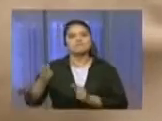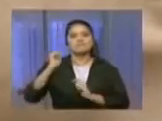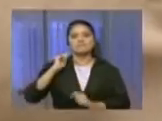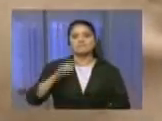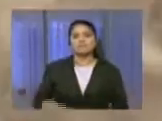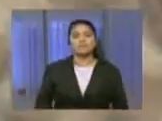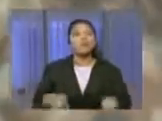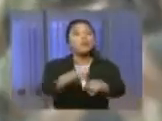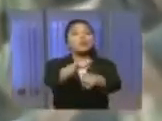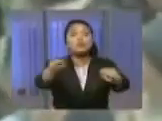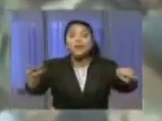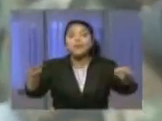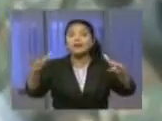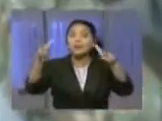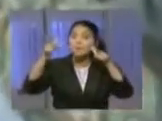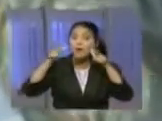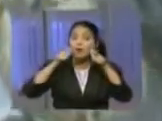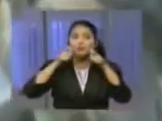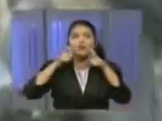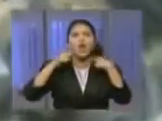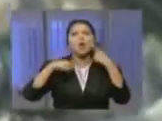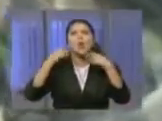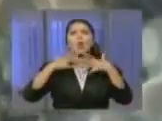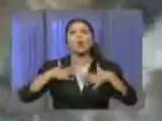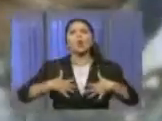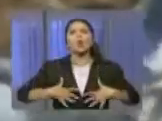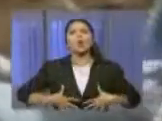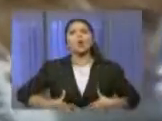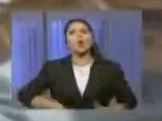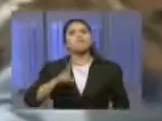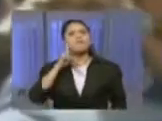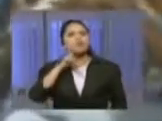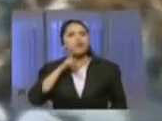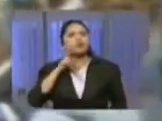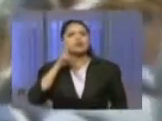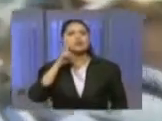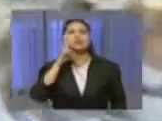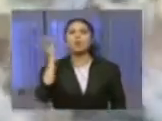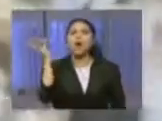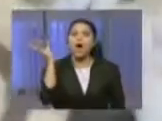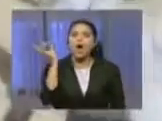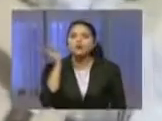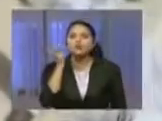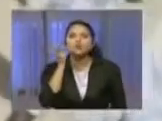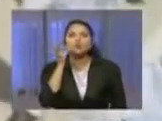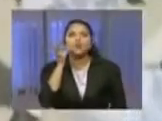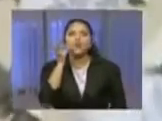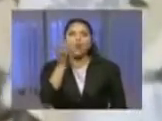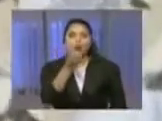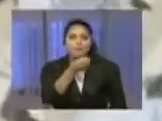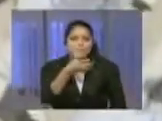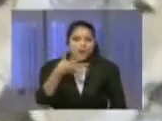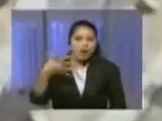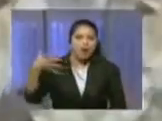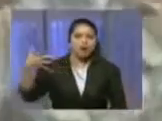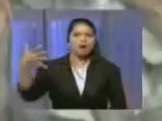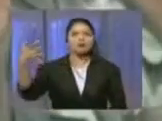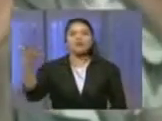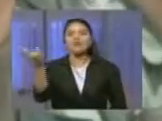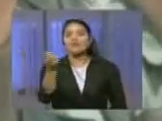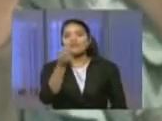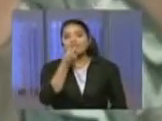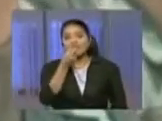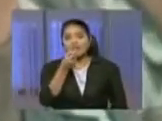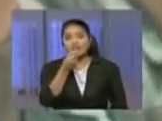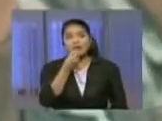oís de vinotinto de azul de blanco de verde